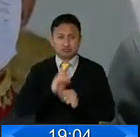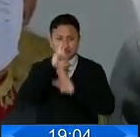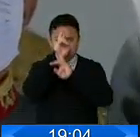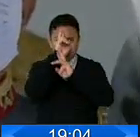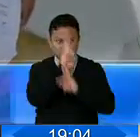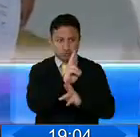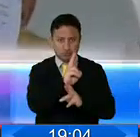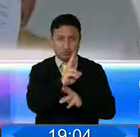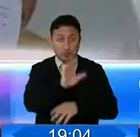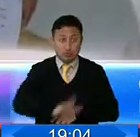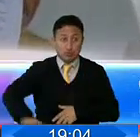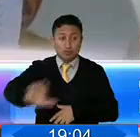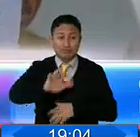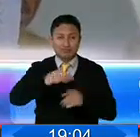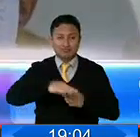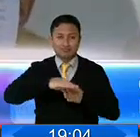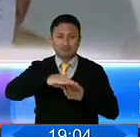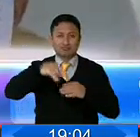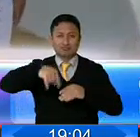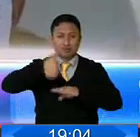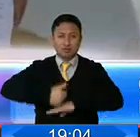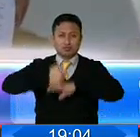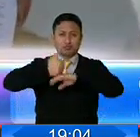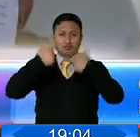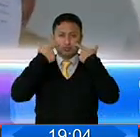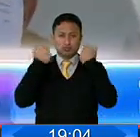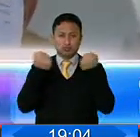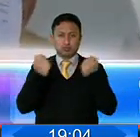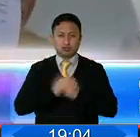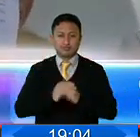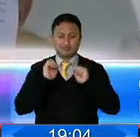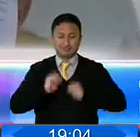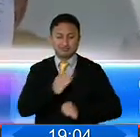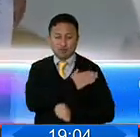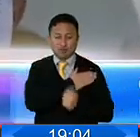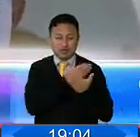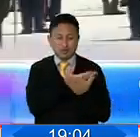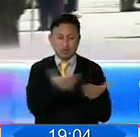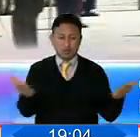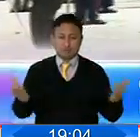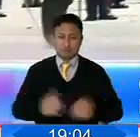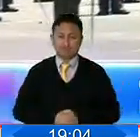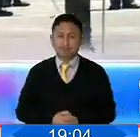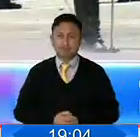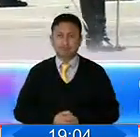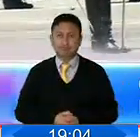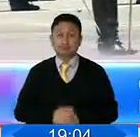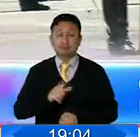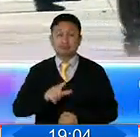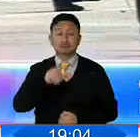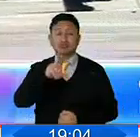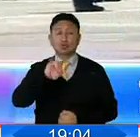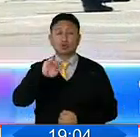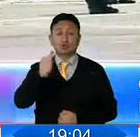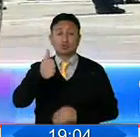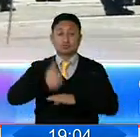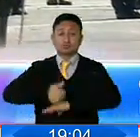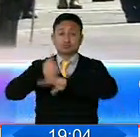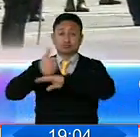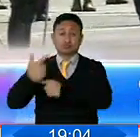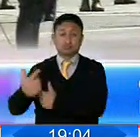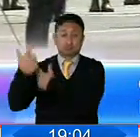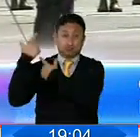Respetarlos, dirigirlos como comandante en jefe y confiar en ustedes. Luis Altamirano, comandante general del